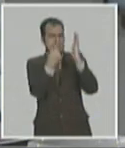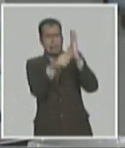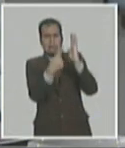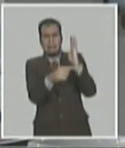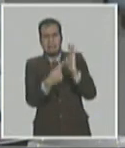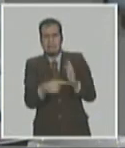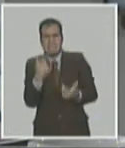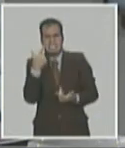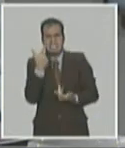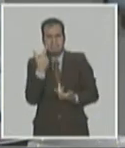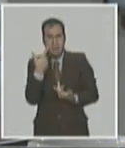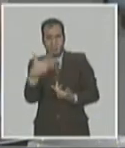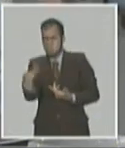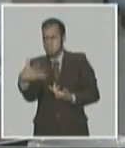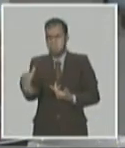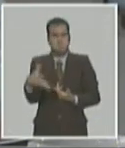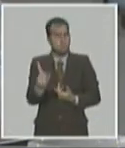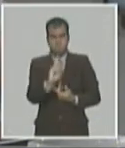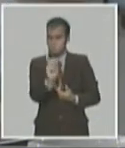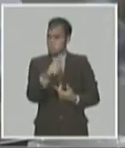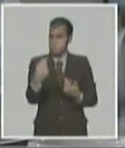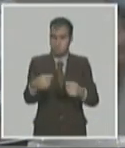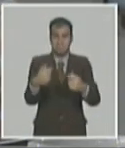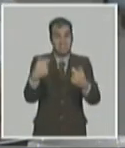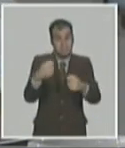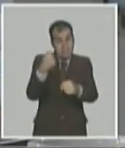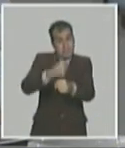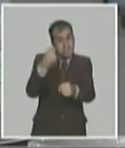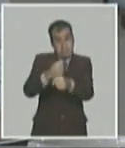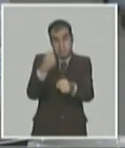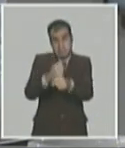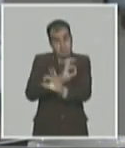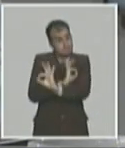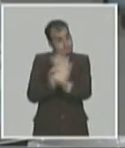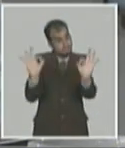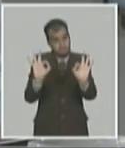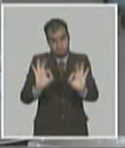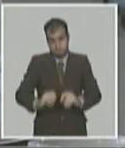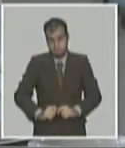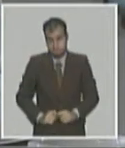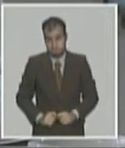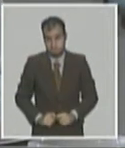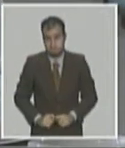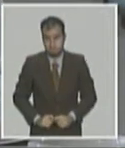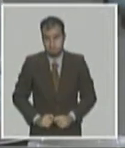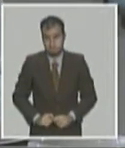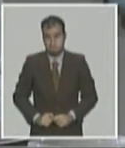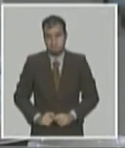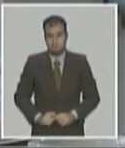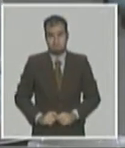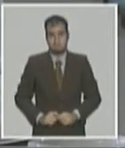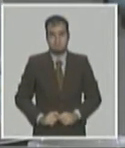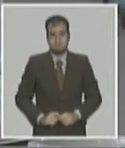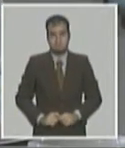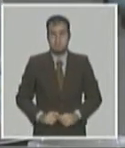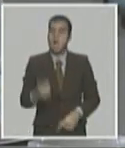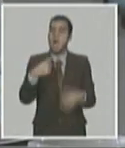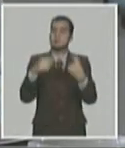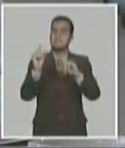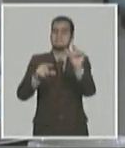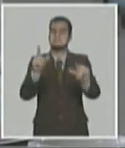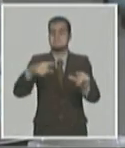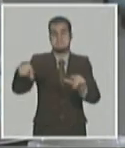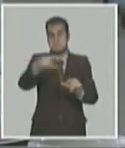que traducen determinada vulgaridad, que no solamente en lo estético, tiene que ver a veces también con la actuación de determinados compañeros, pero